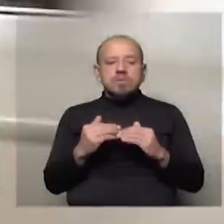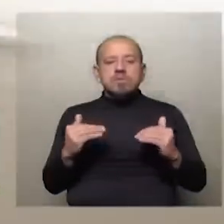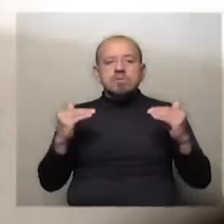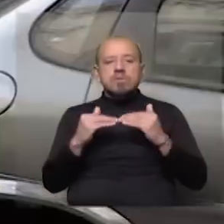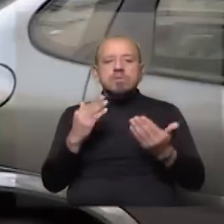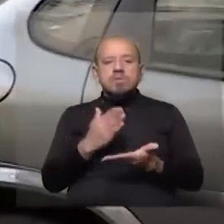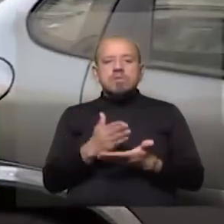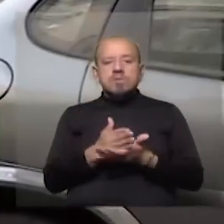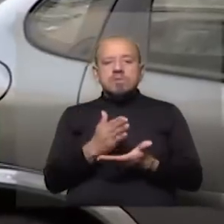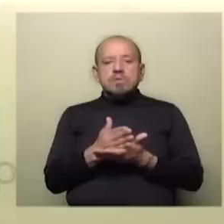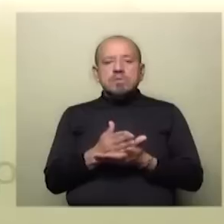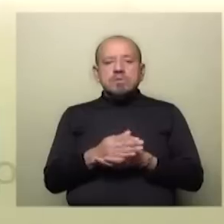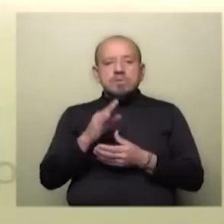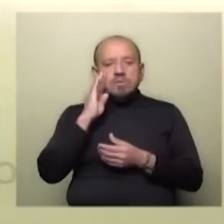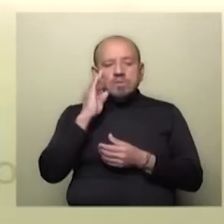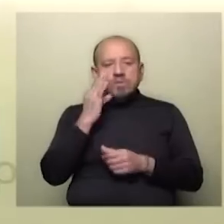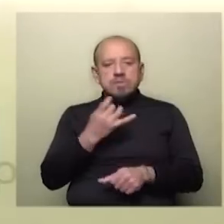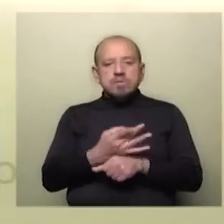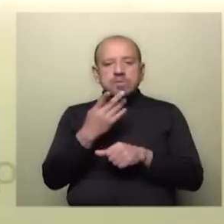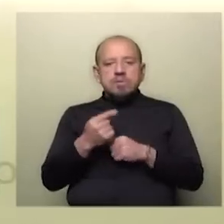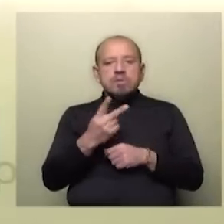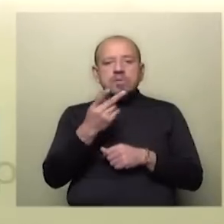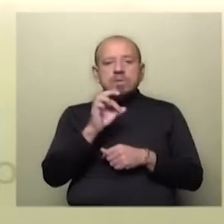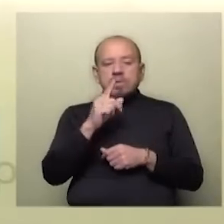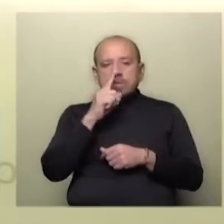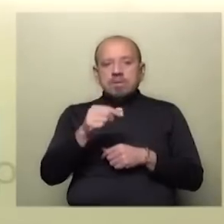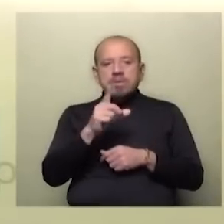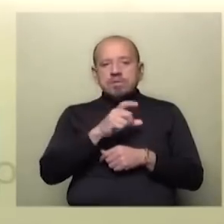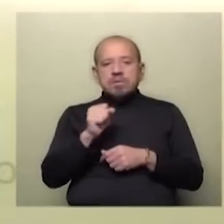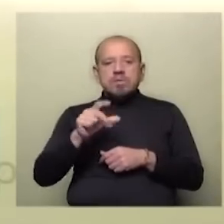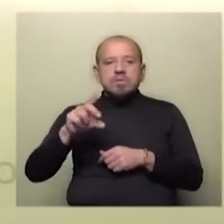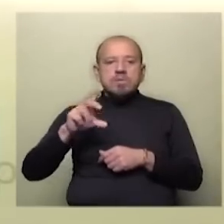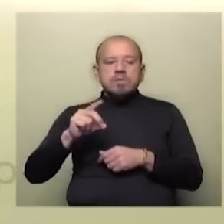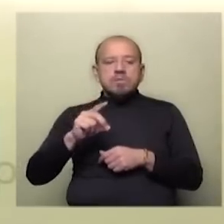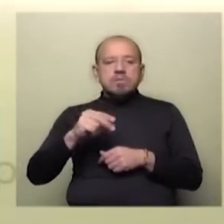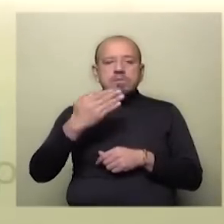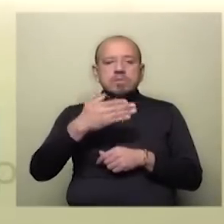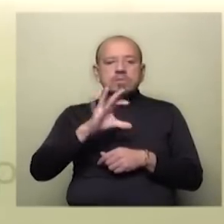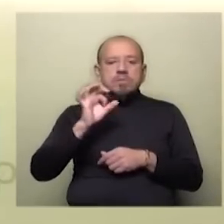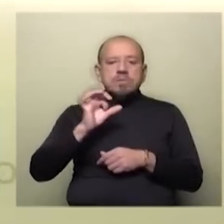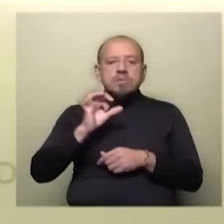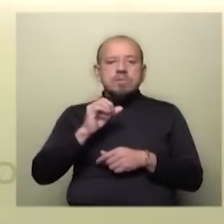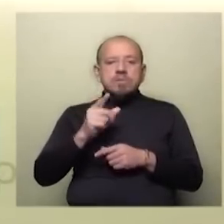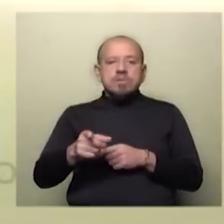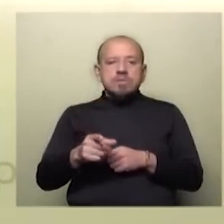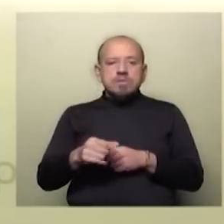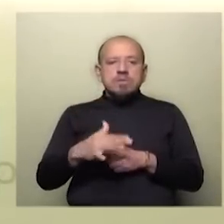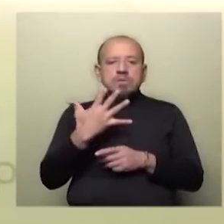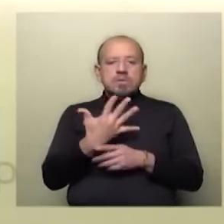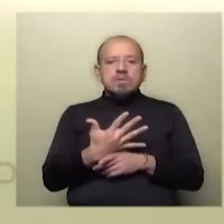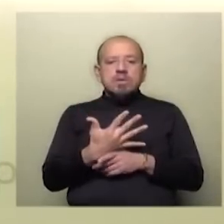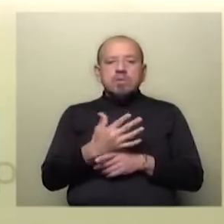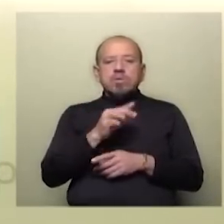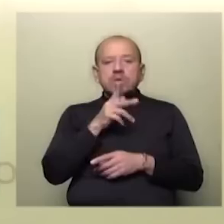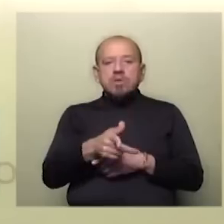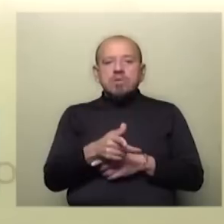para las madres profesionales como lo hice la ley 20,130 las madres que están a través de wps se les llega a reconocer hasta cinco hijos o sea